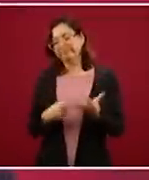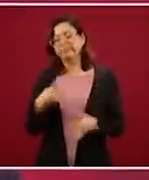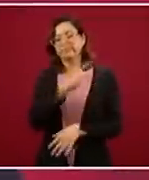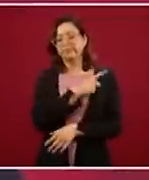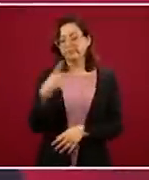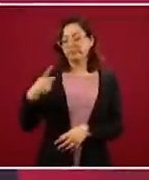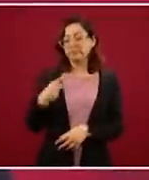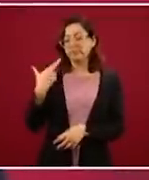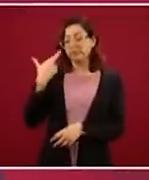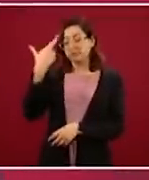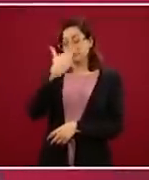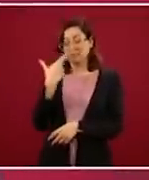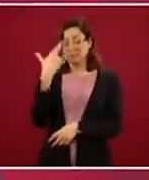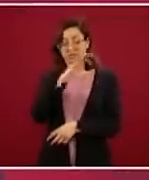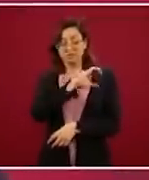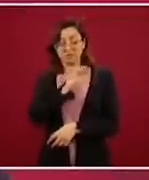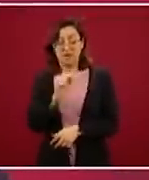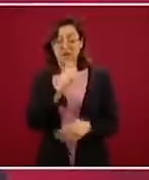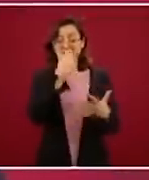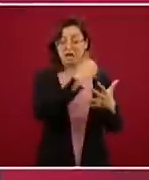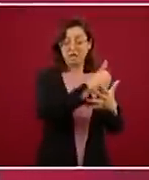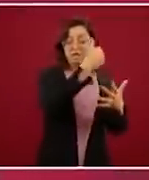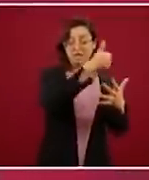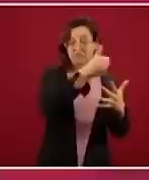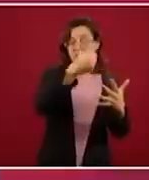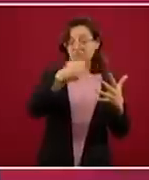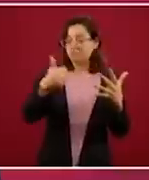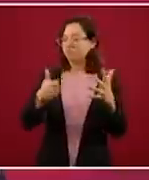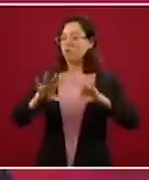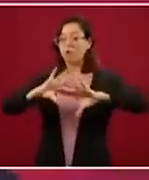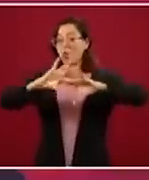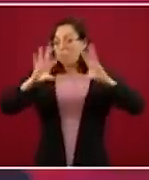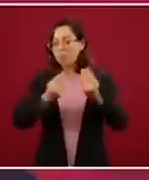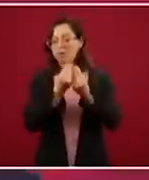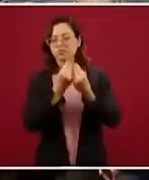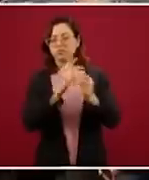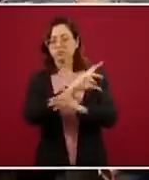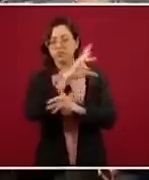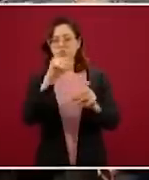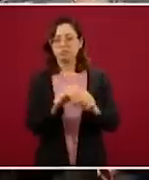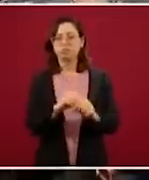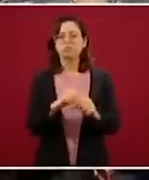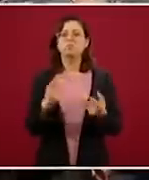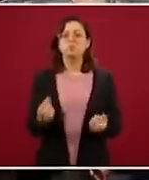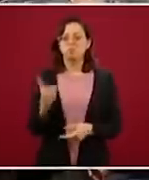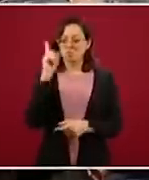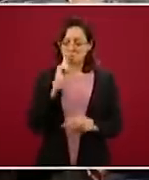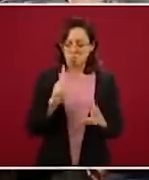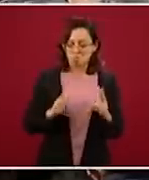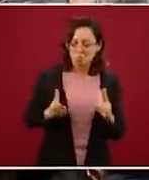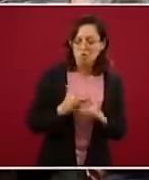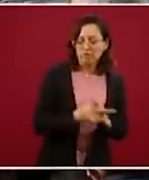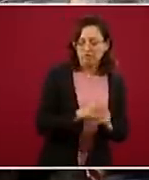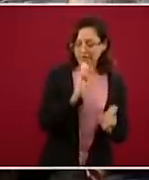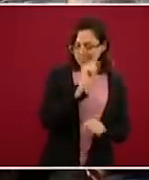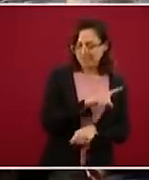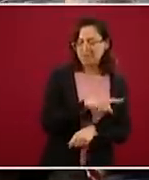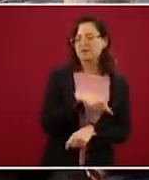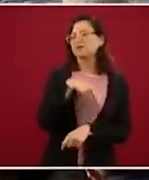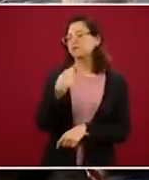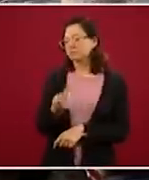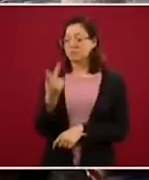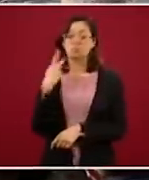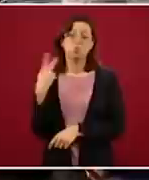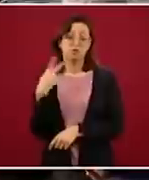a partir no de delito por delito, sino de fenómenos delictivos en su conjunto. Puede ser el feminicidio, por supuesto, pero estos temas de corrupción política hay que